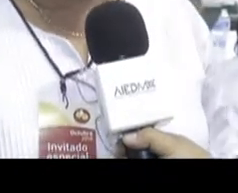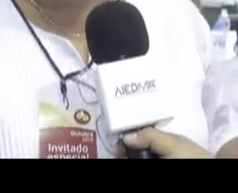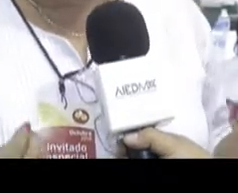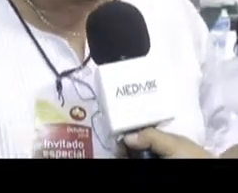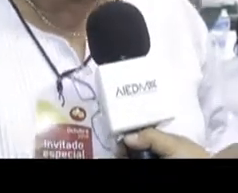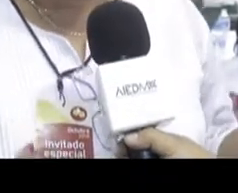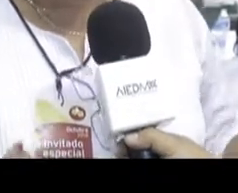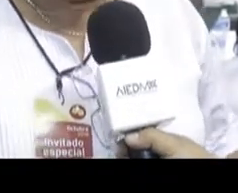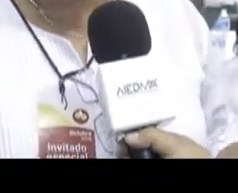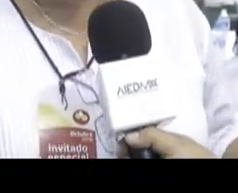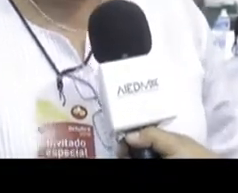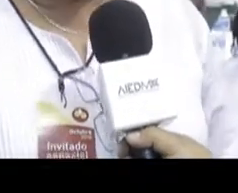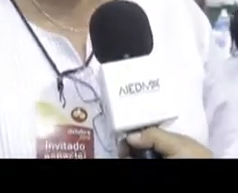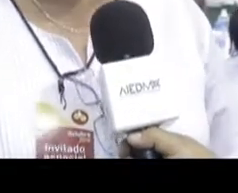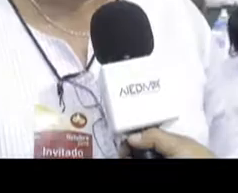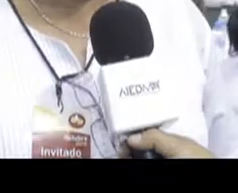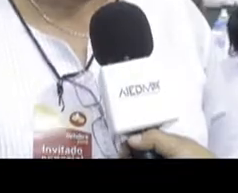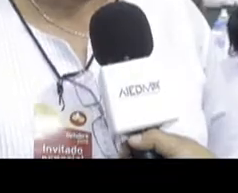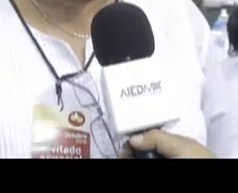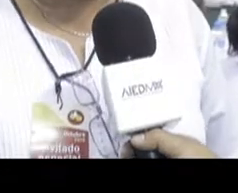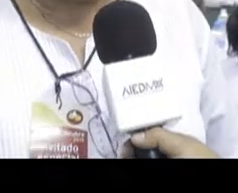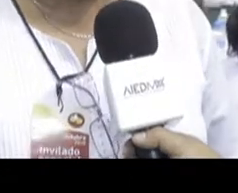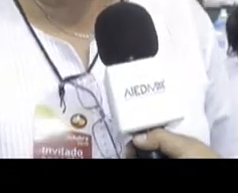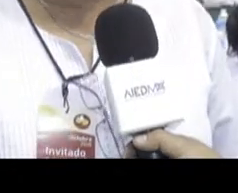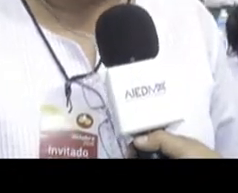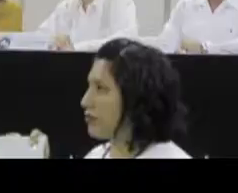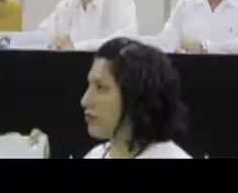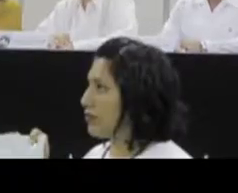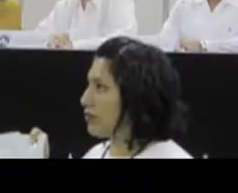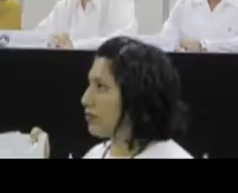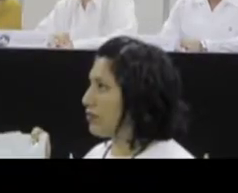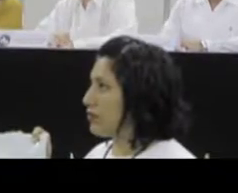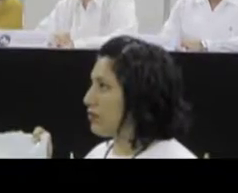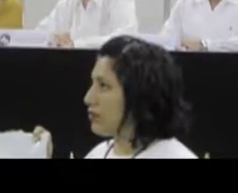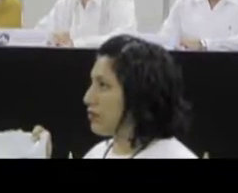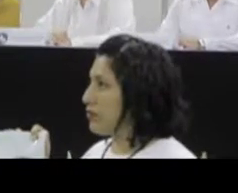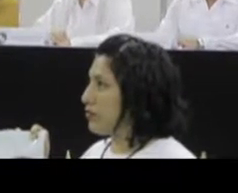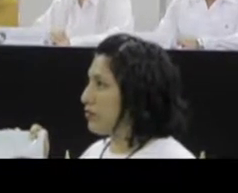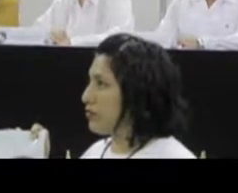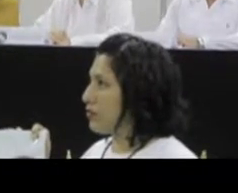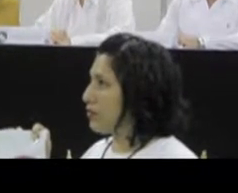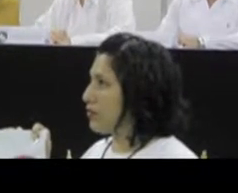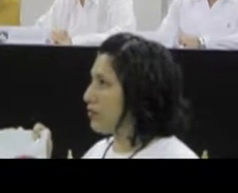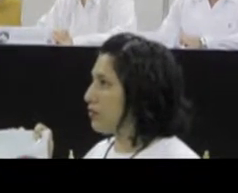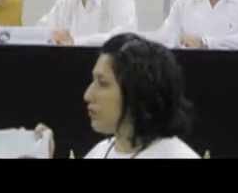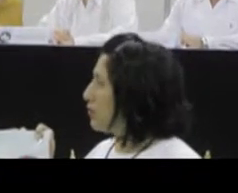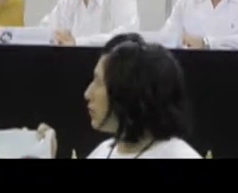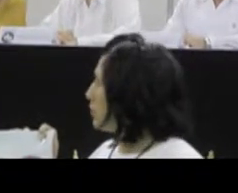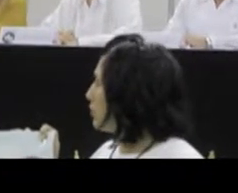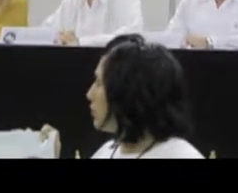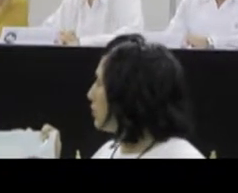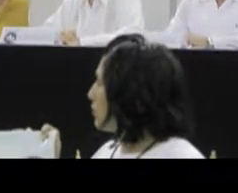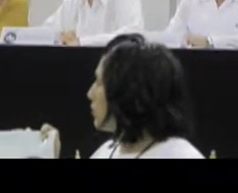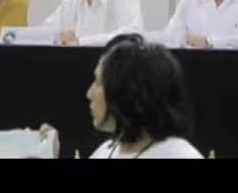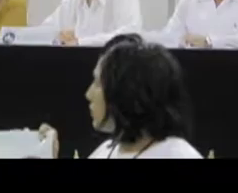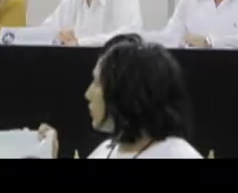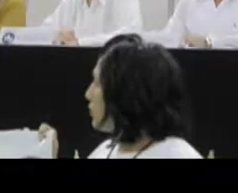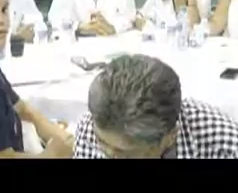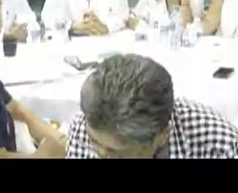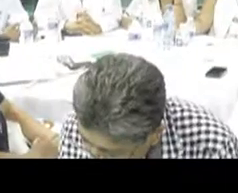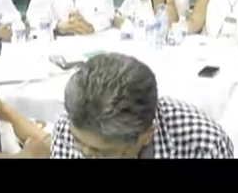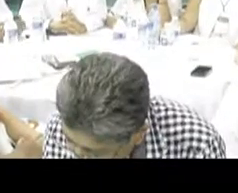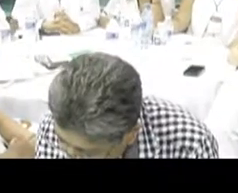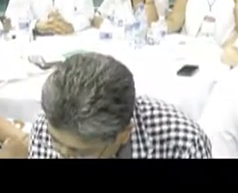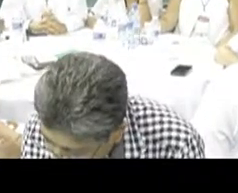permita trabajar todos los días con los niños y las niñas. En Yucatán, territorio en el que floreció la milenaria cultura